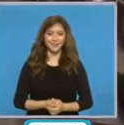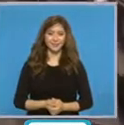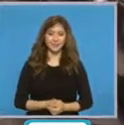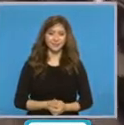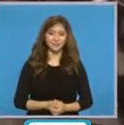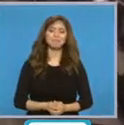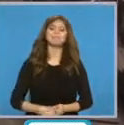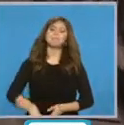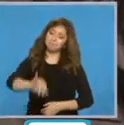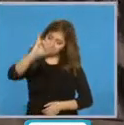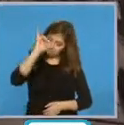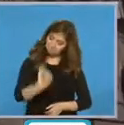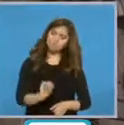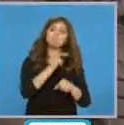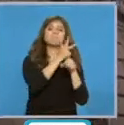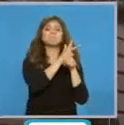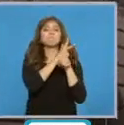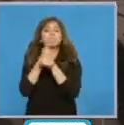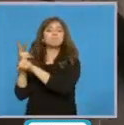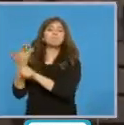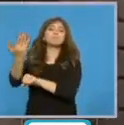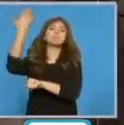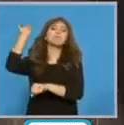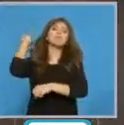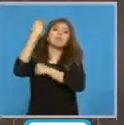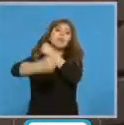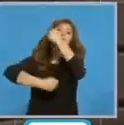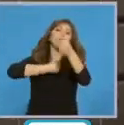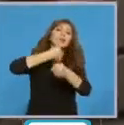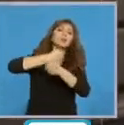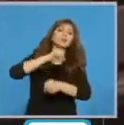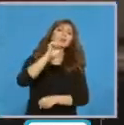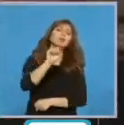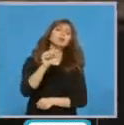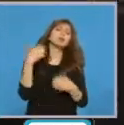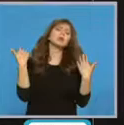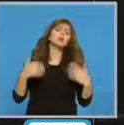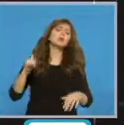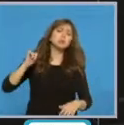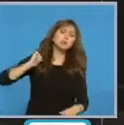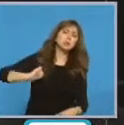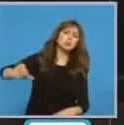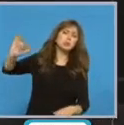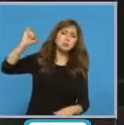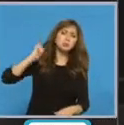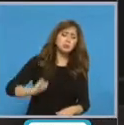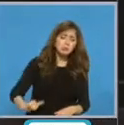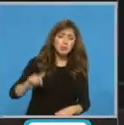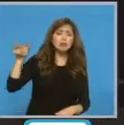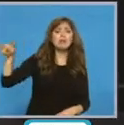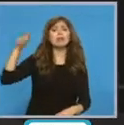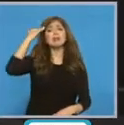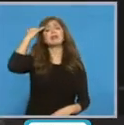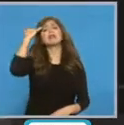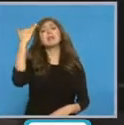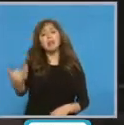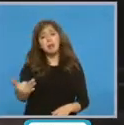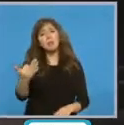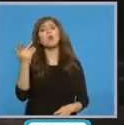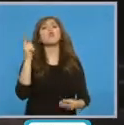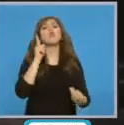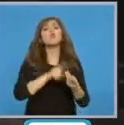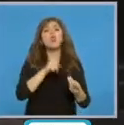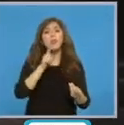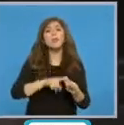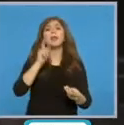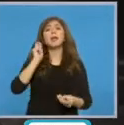Pues sí, tío Alberto, los años 60, ¿se acuerda usted? Qué época aquella donde asomaban